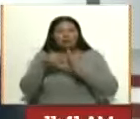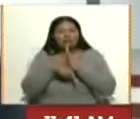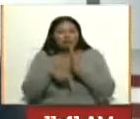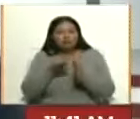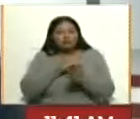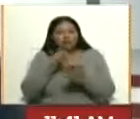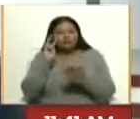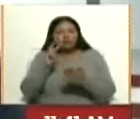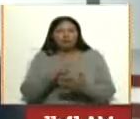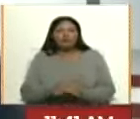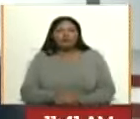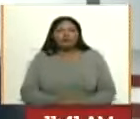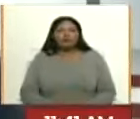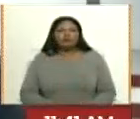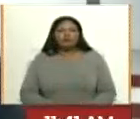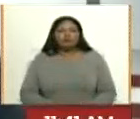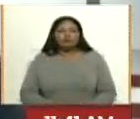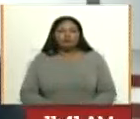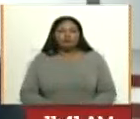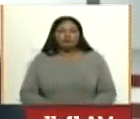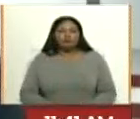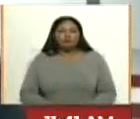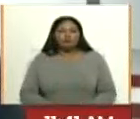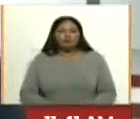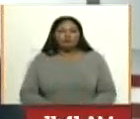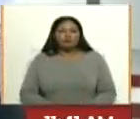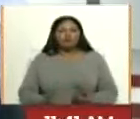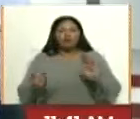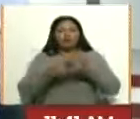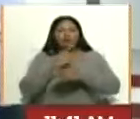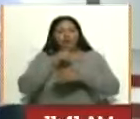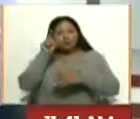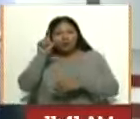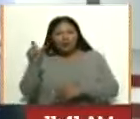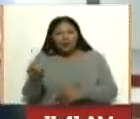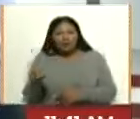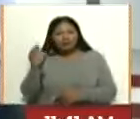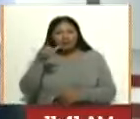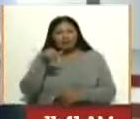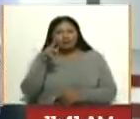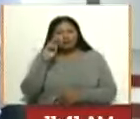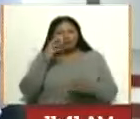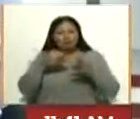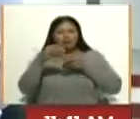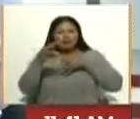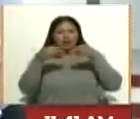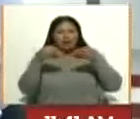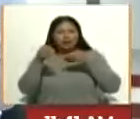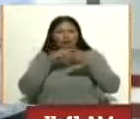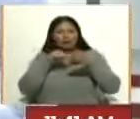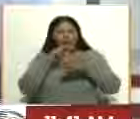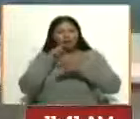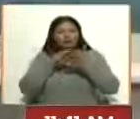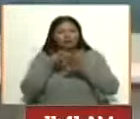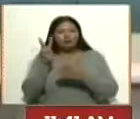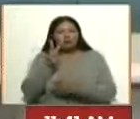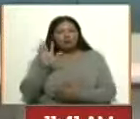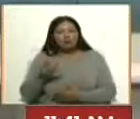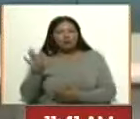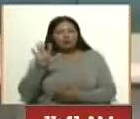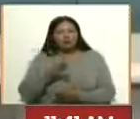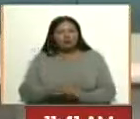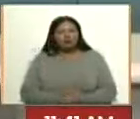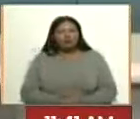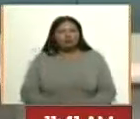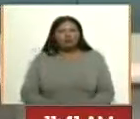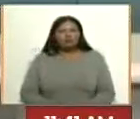trata solo, y esto hay que decirlo, Michel, de arrebatarnos el Esequibo. Se trata de desmembrar el Estado-Nación venezolano. Y esa lectura me